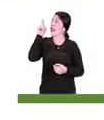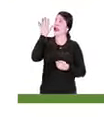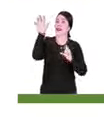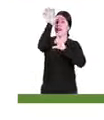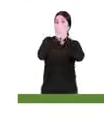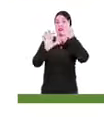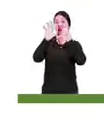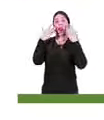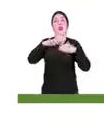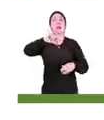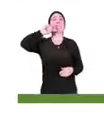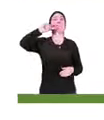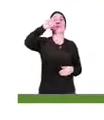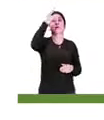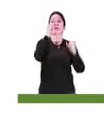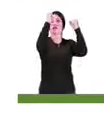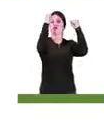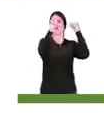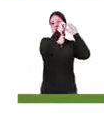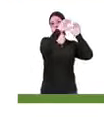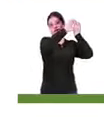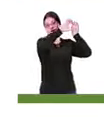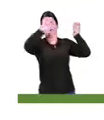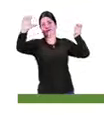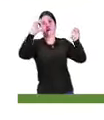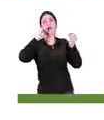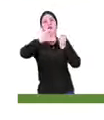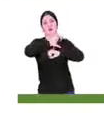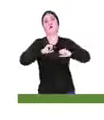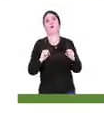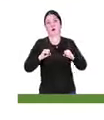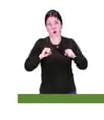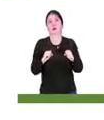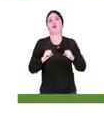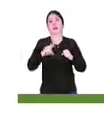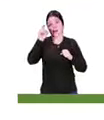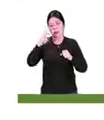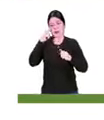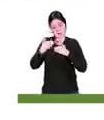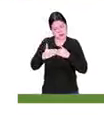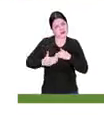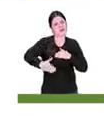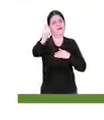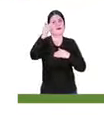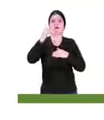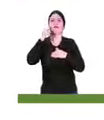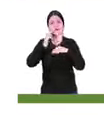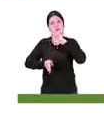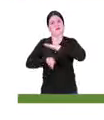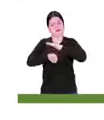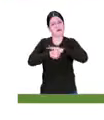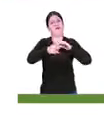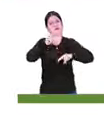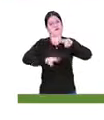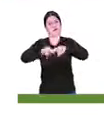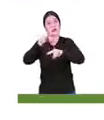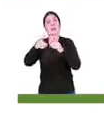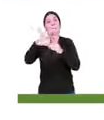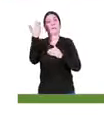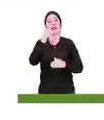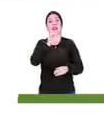línea de Bogotá y esto va a tener que generarse a lo largo de este proceso de construcción que iniciaremos en enero